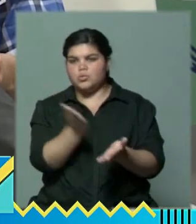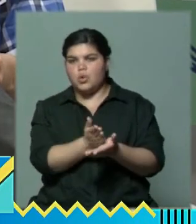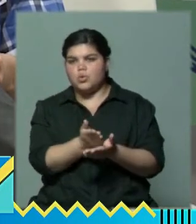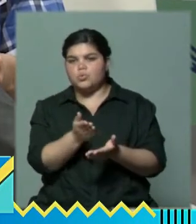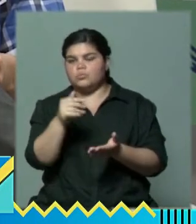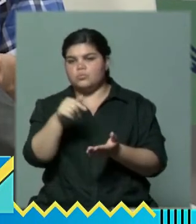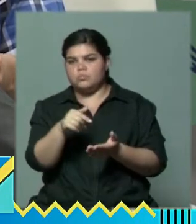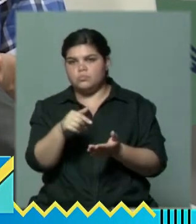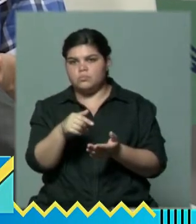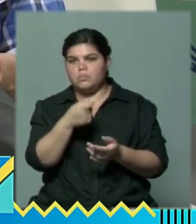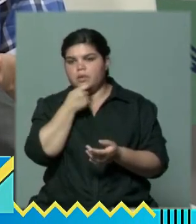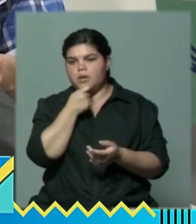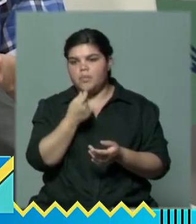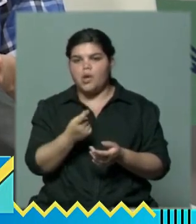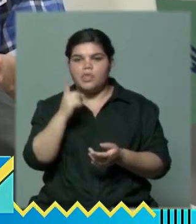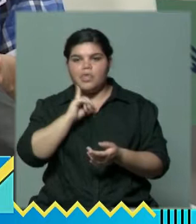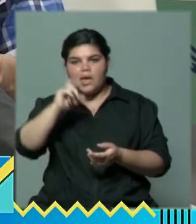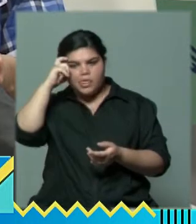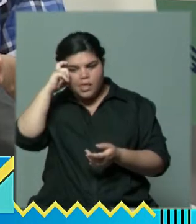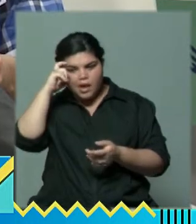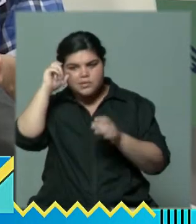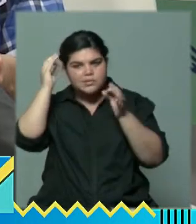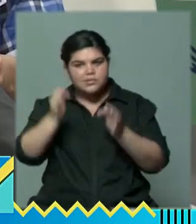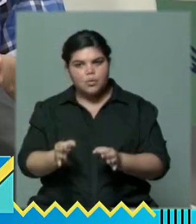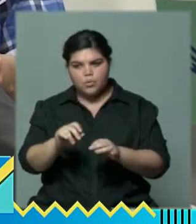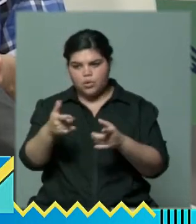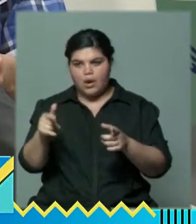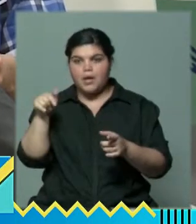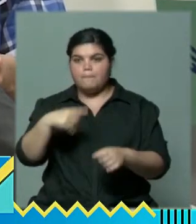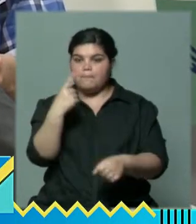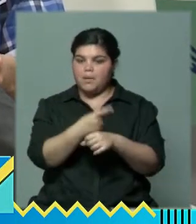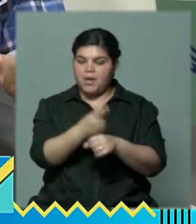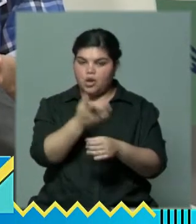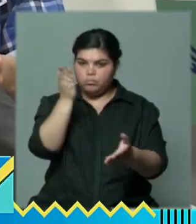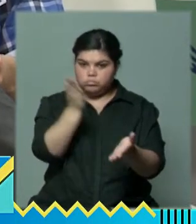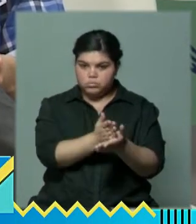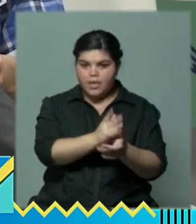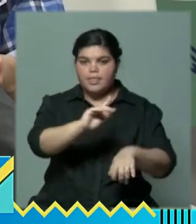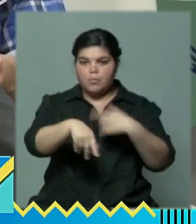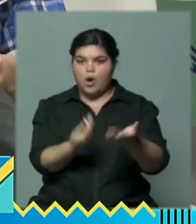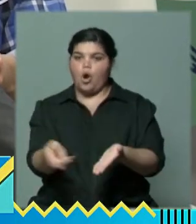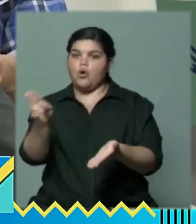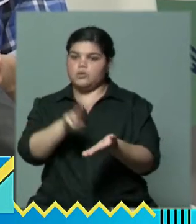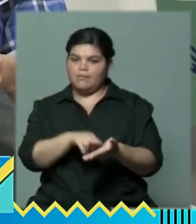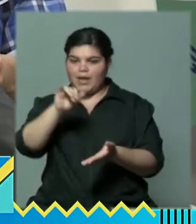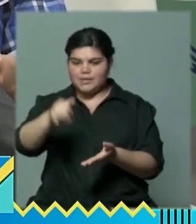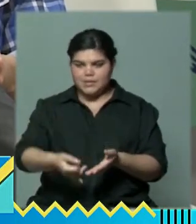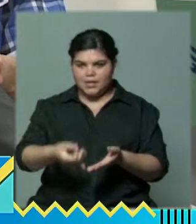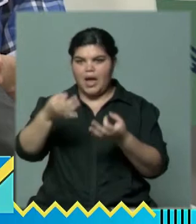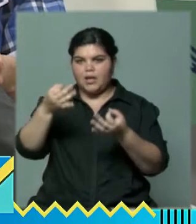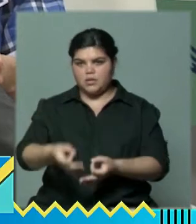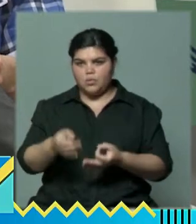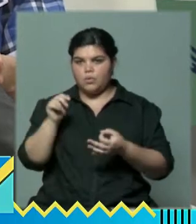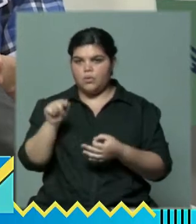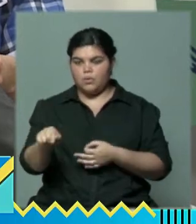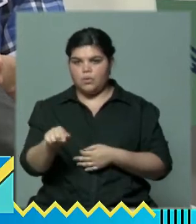no es que le pongan 10 días de arresto, sea efectivo, sino que la primera sanción es en suspenso. Si vuelve a cometer otro hecho, recién ahí se hace efectivo. Por